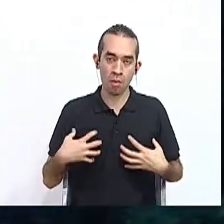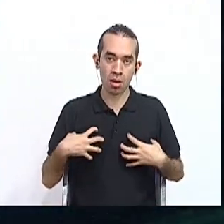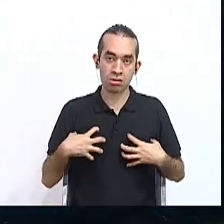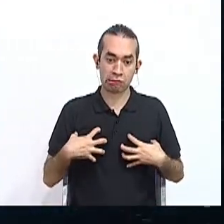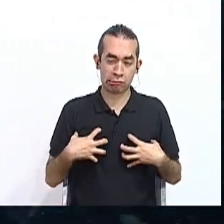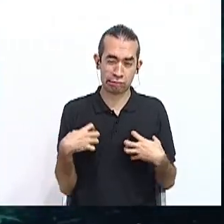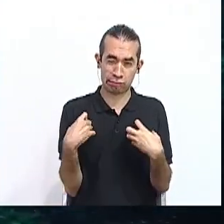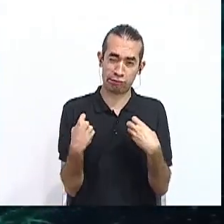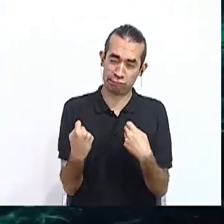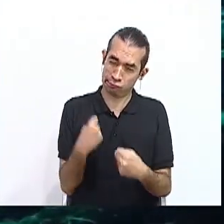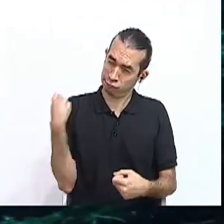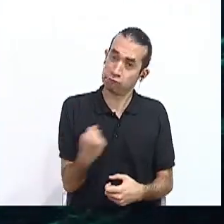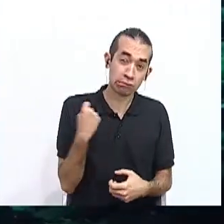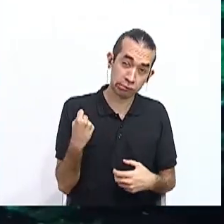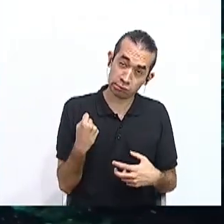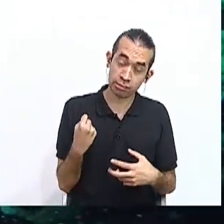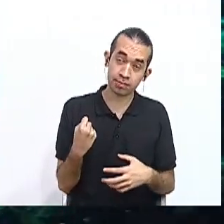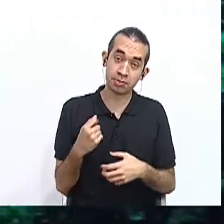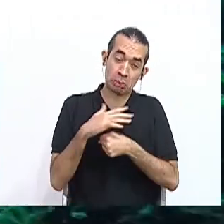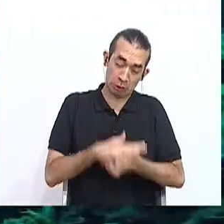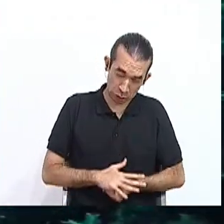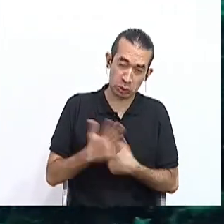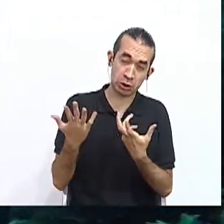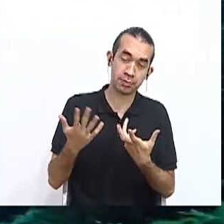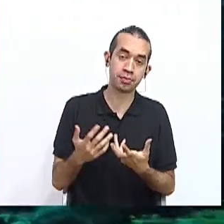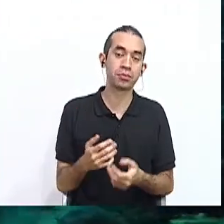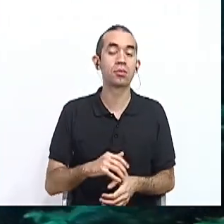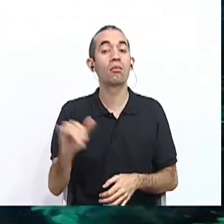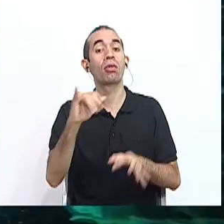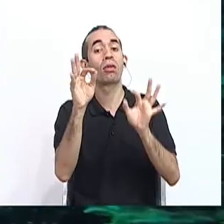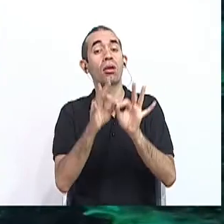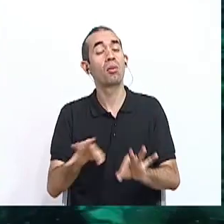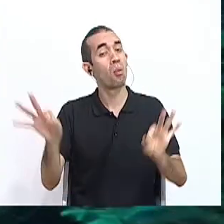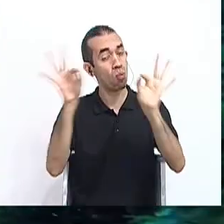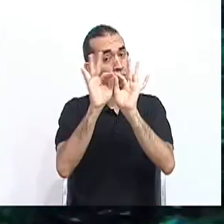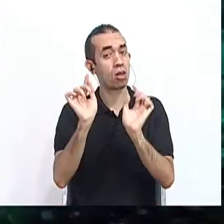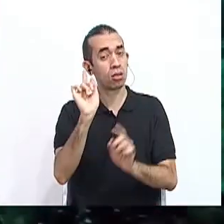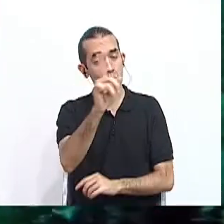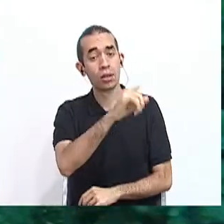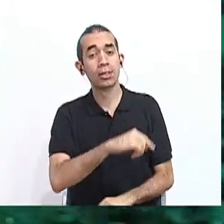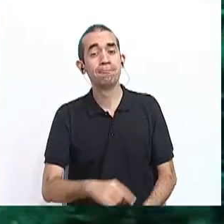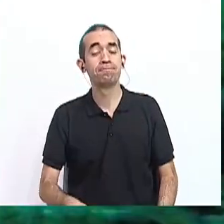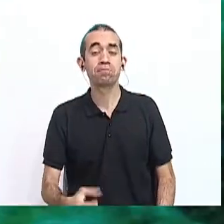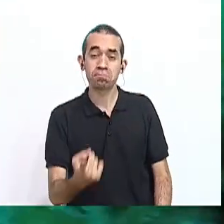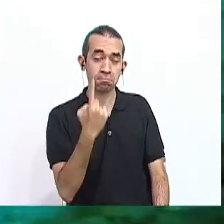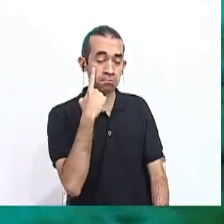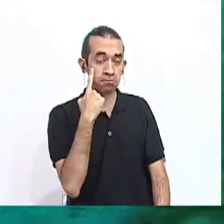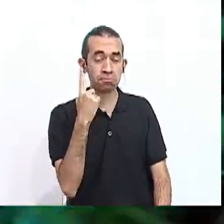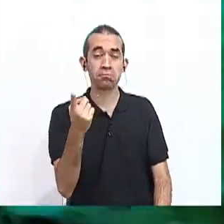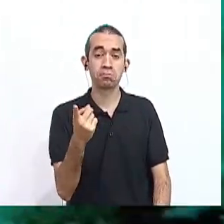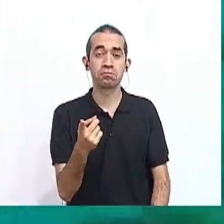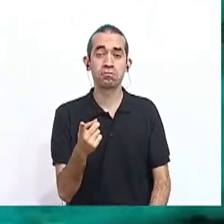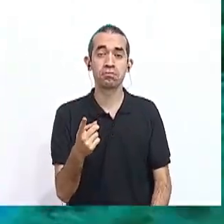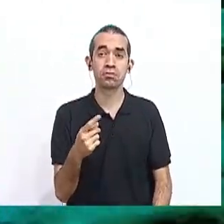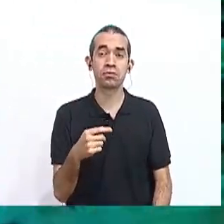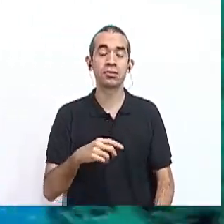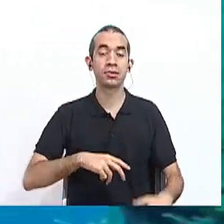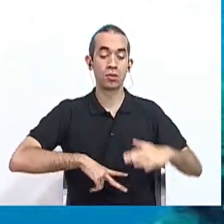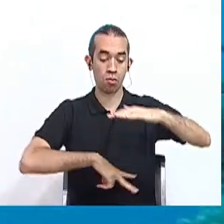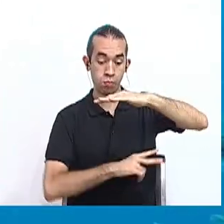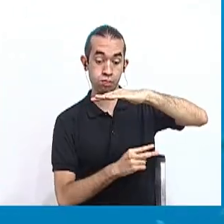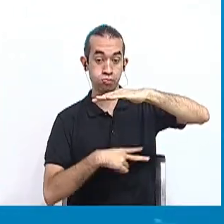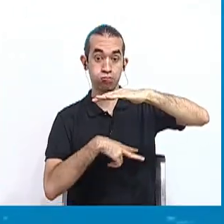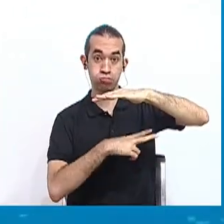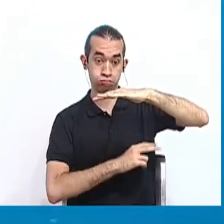presión. Otro punto importante o el más importante de todo esto es el ascenso o la